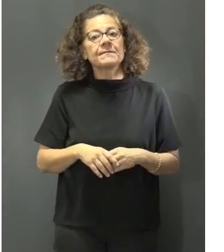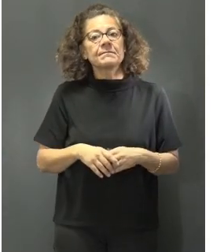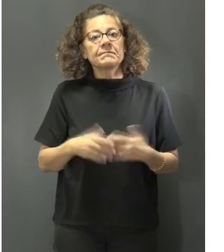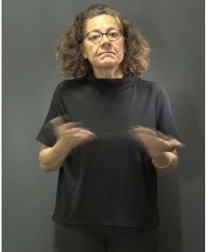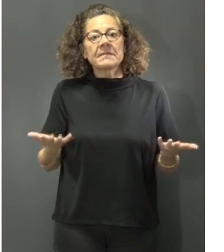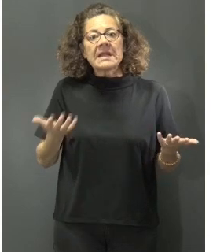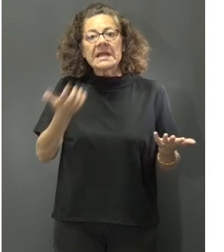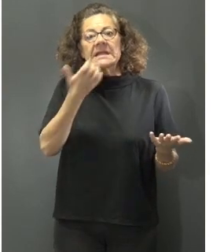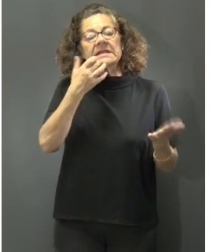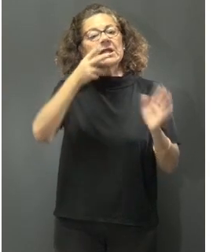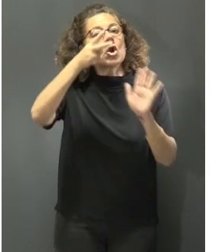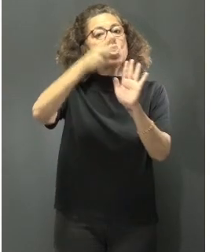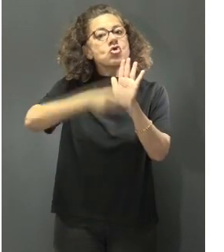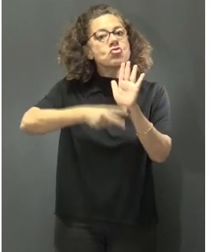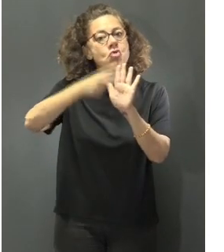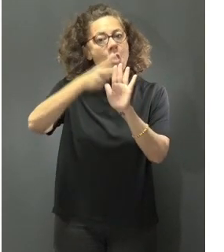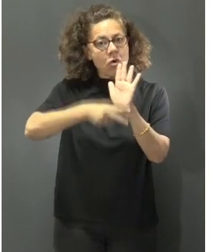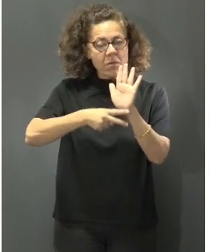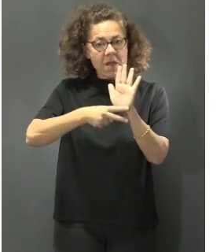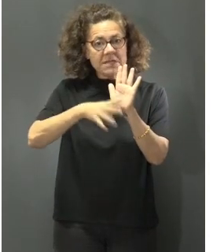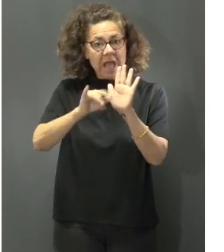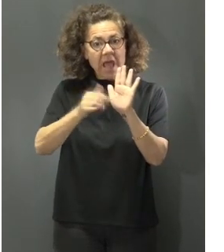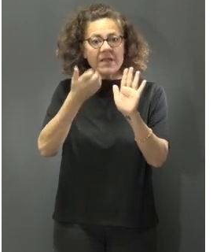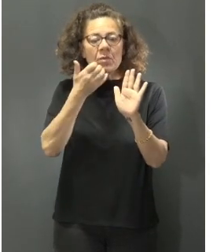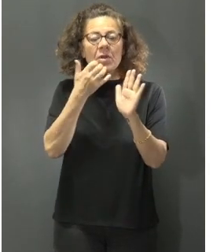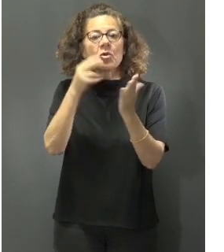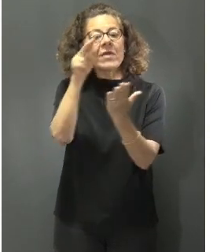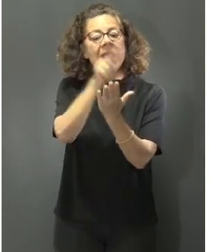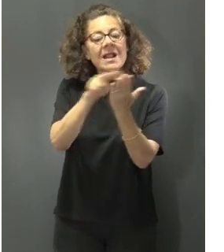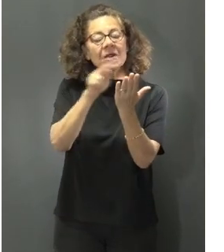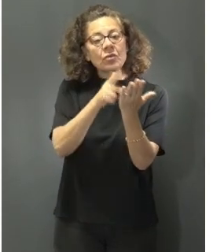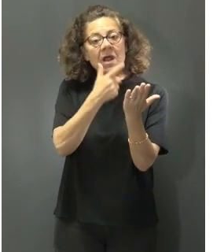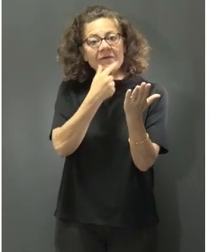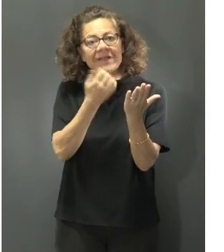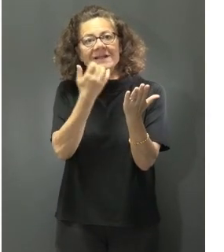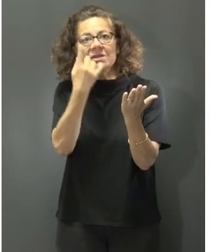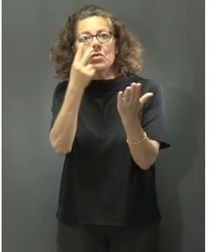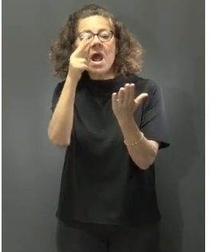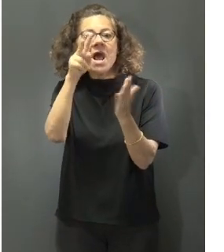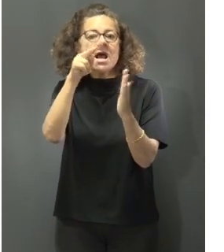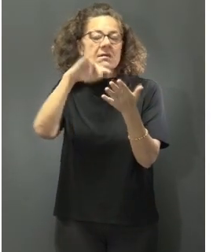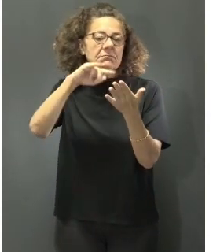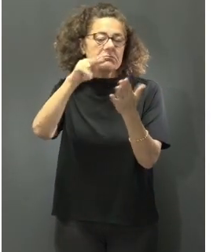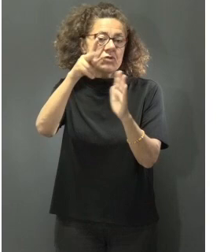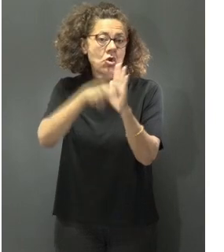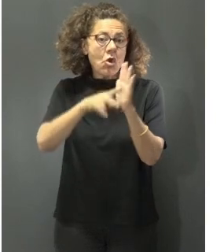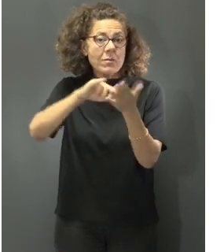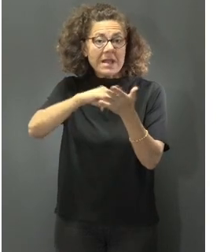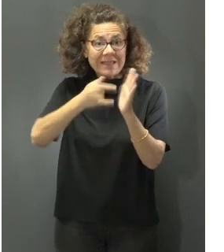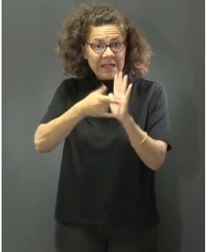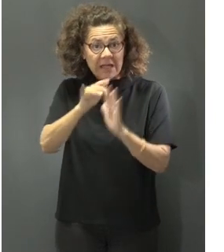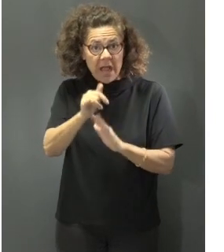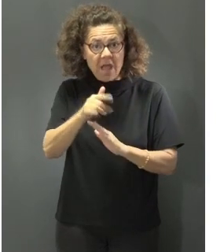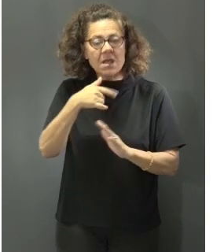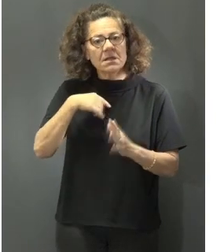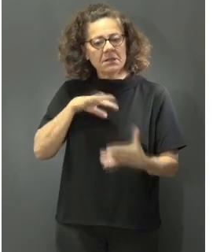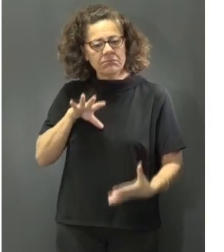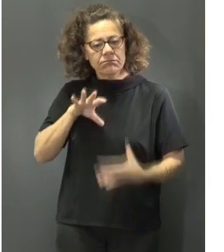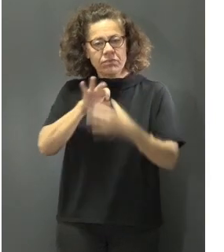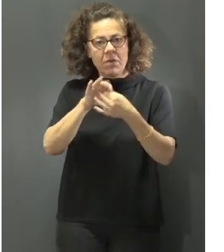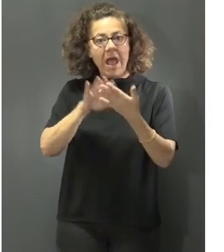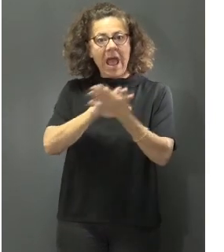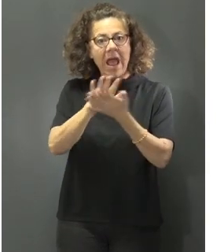Bueno, si hay normativa, en el caso de lectura fácil, si hay una norma técnica, pues también se hace referencia a esa norma